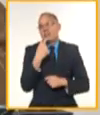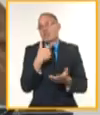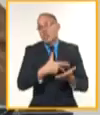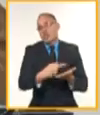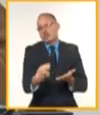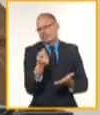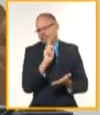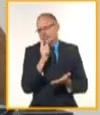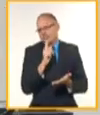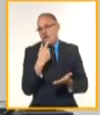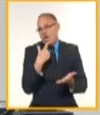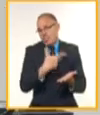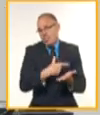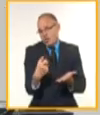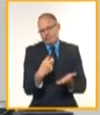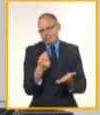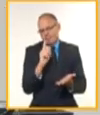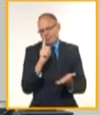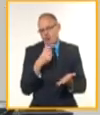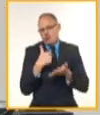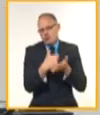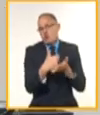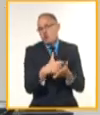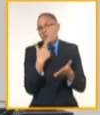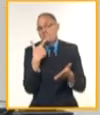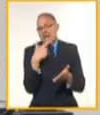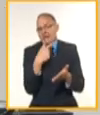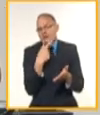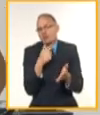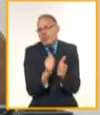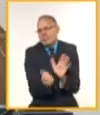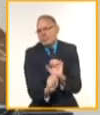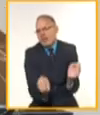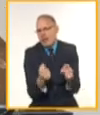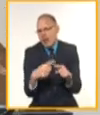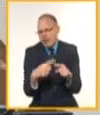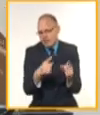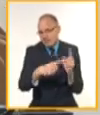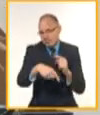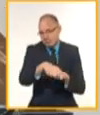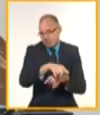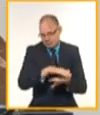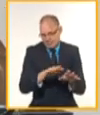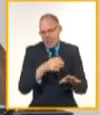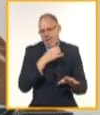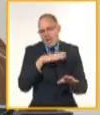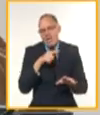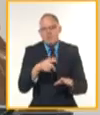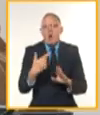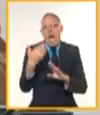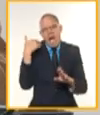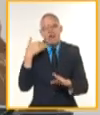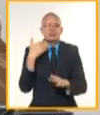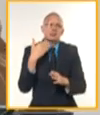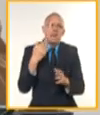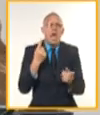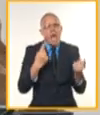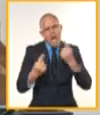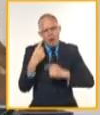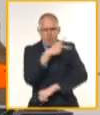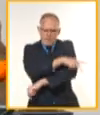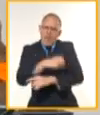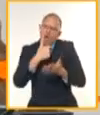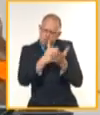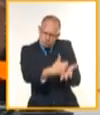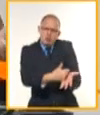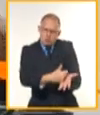gubernamentales que recibían de países, me refiero de otros países de África, del sur, que recibían al menos algo a